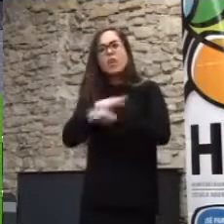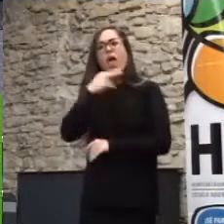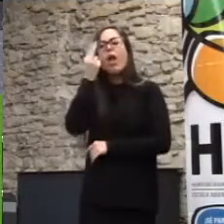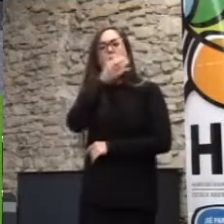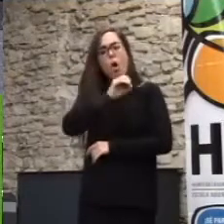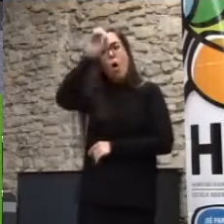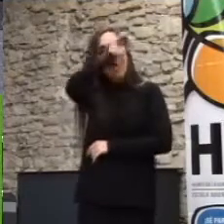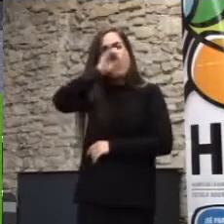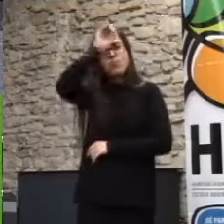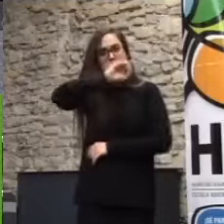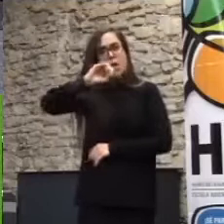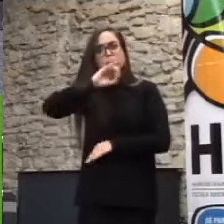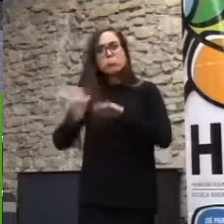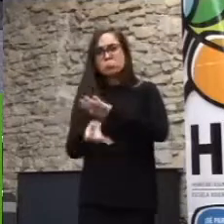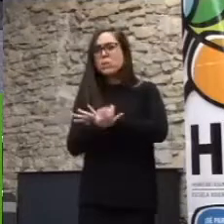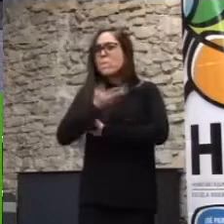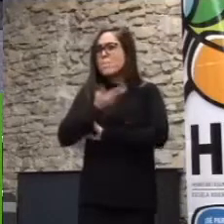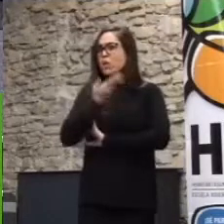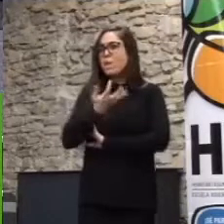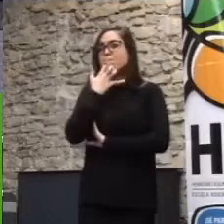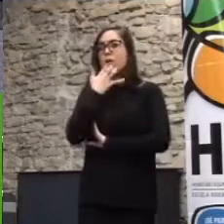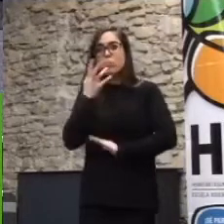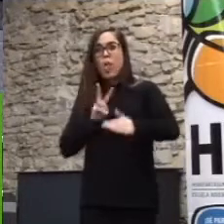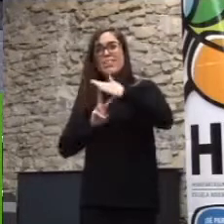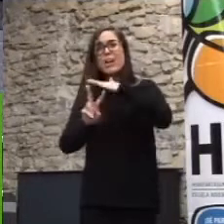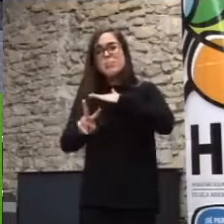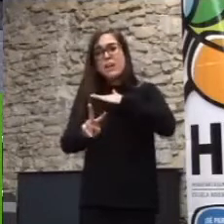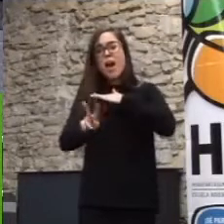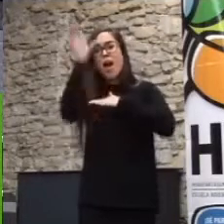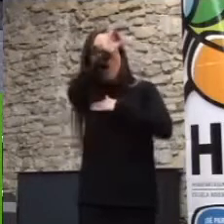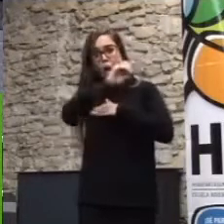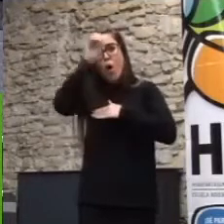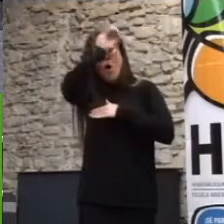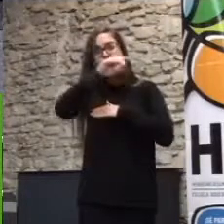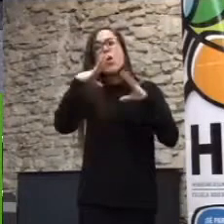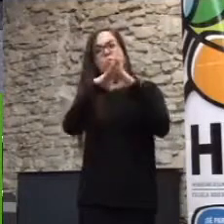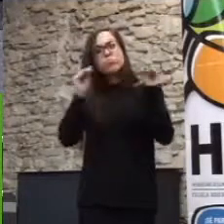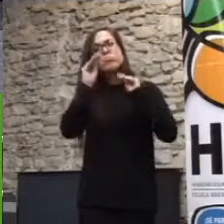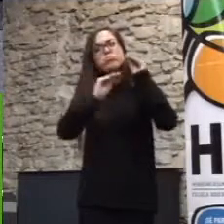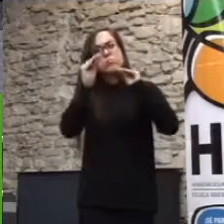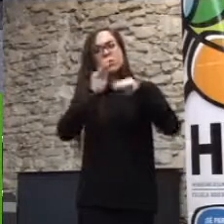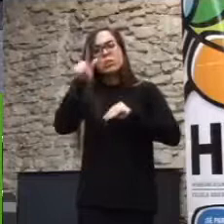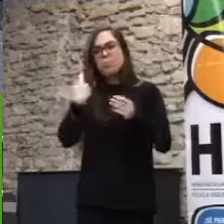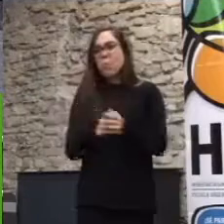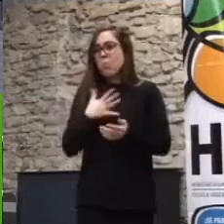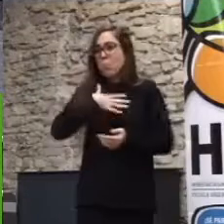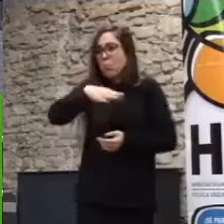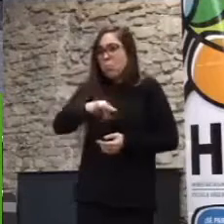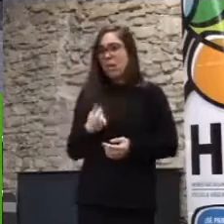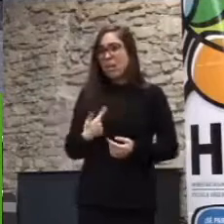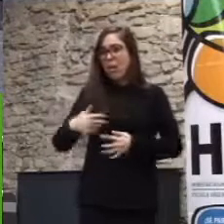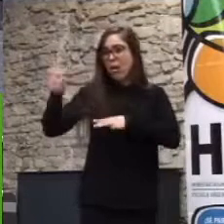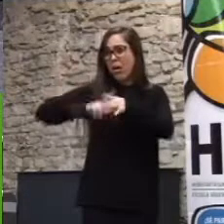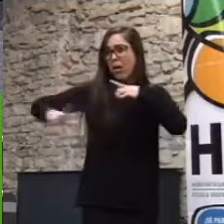tendrá su opinión sobre el tranvía a las universidades. Y mucha gente ni lo va a coger ni pasa por su calle, pero bueno, no